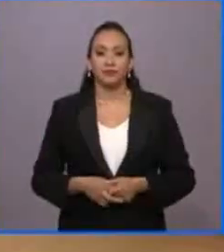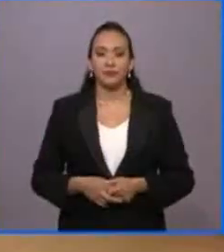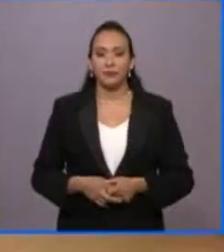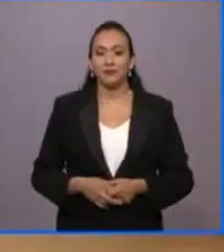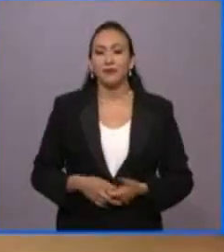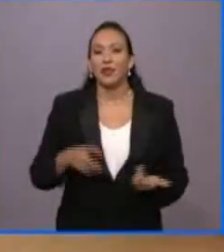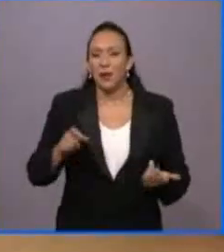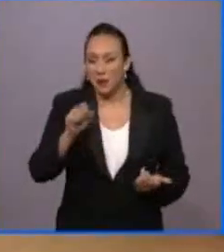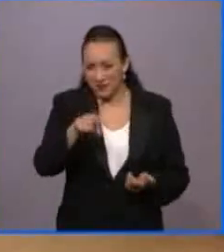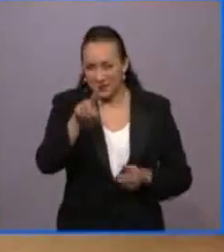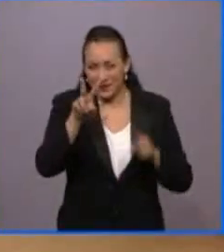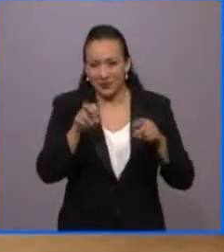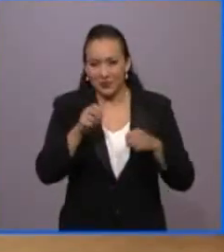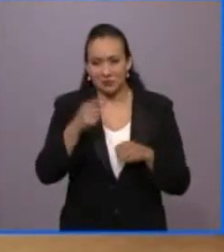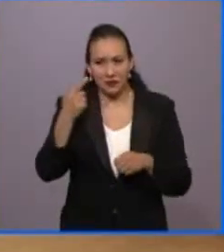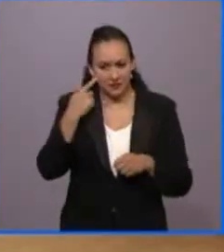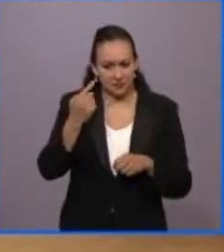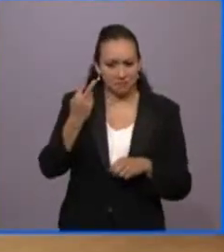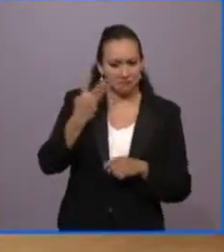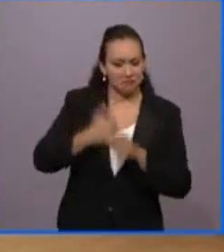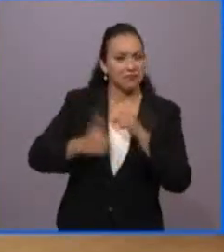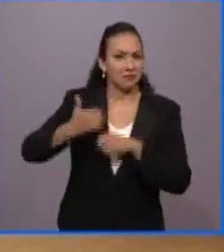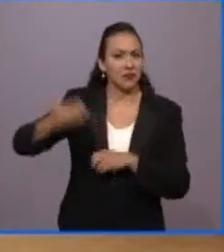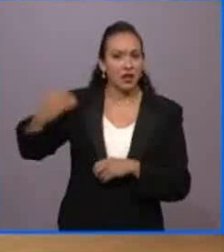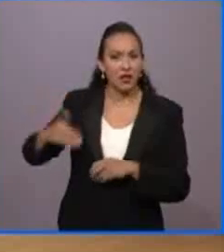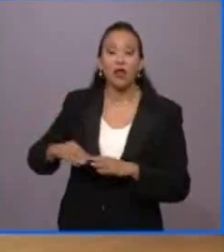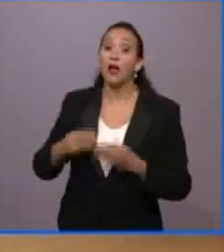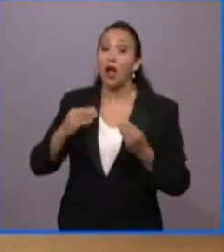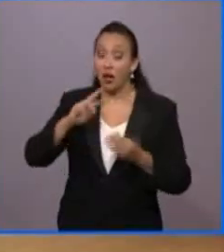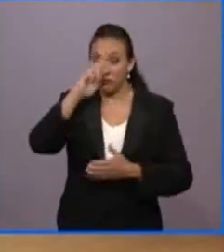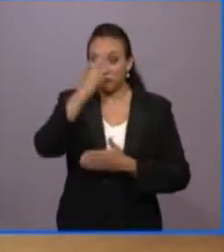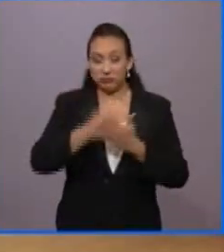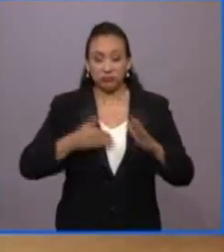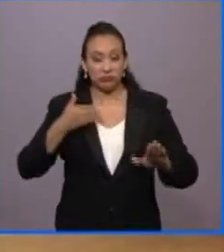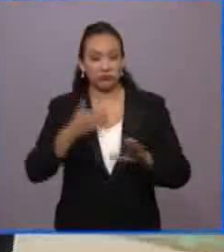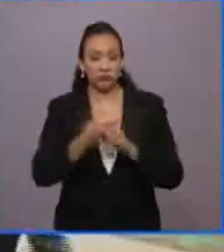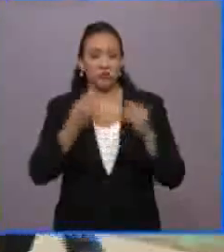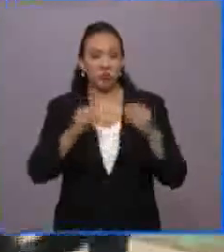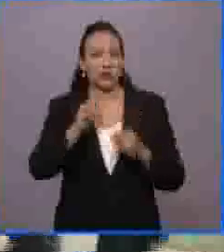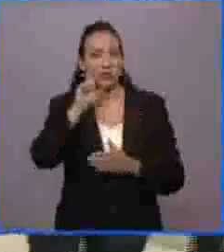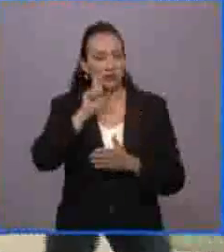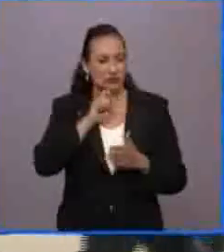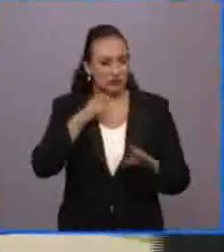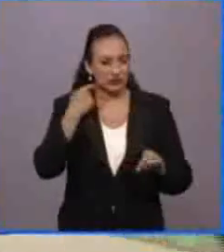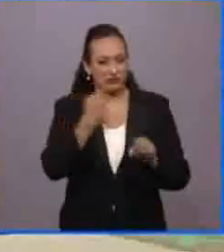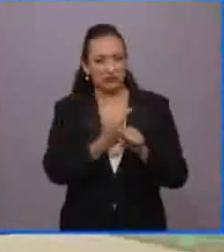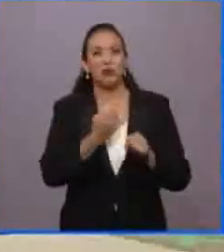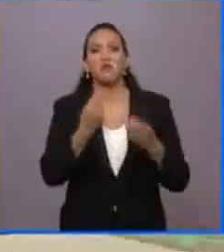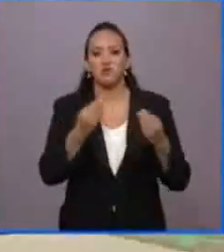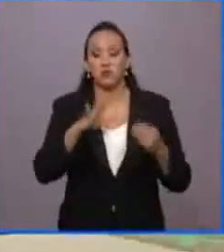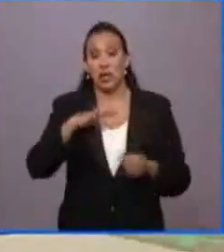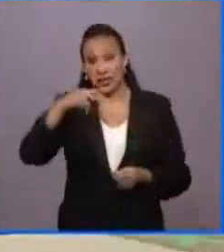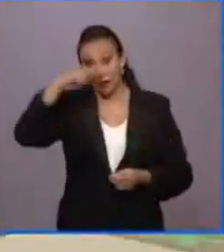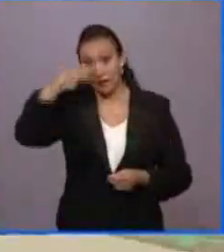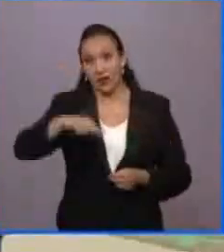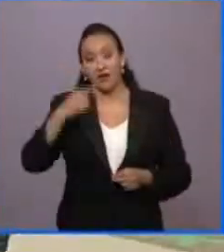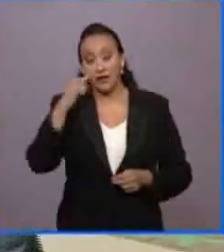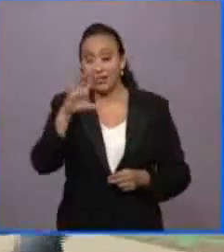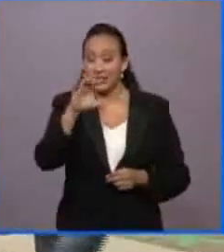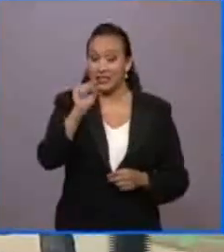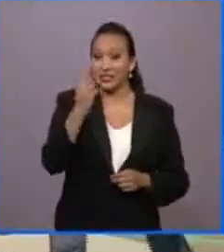Y hablando de estos temas, en los últimos 3 años los delitos sexuales han aumentado y alcanzado cifras récord en nuestro país,